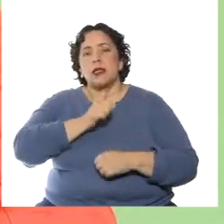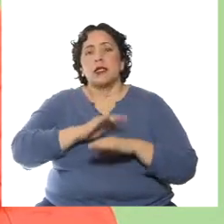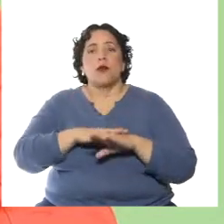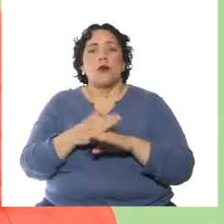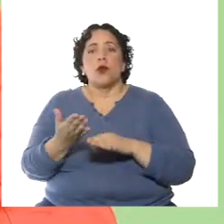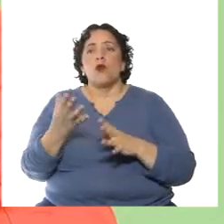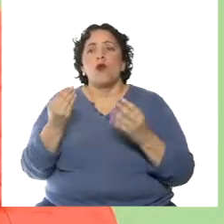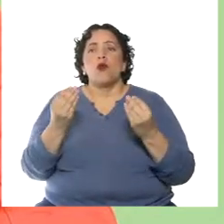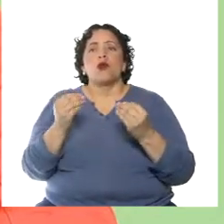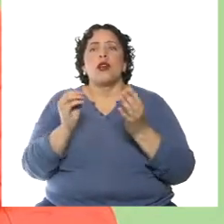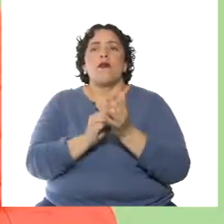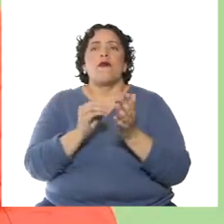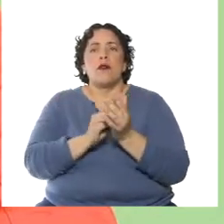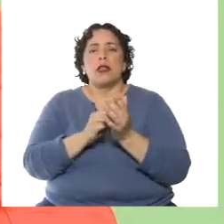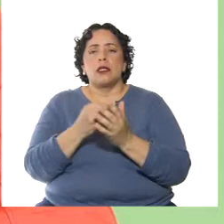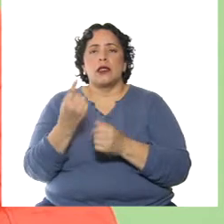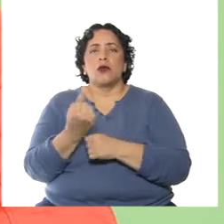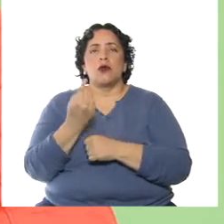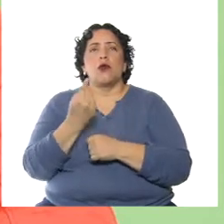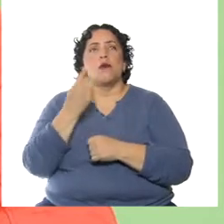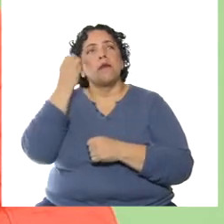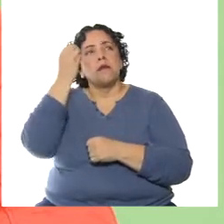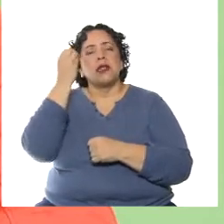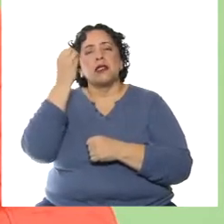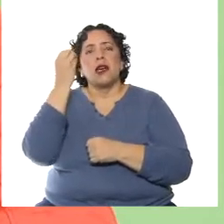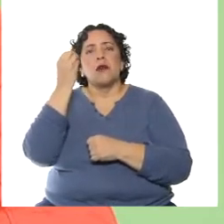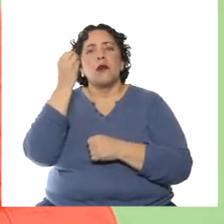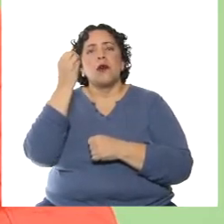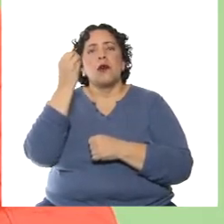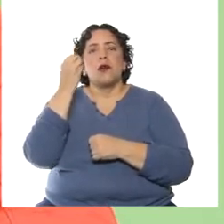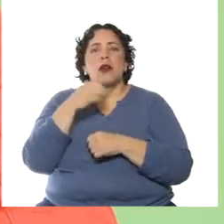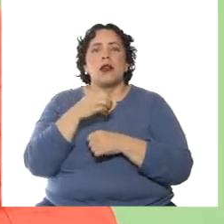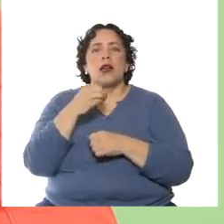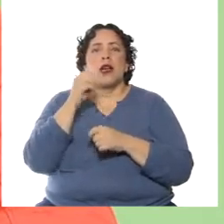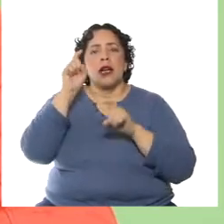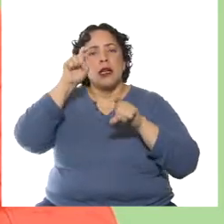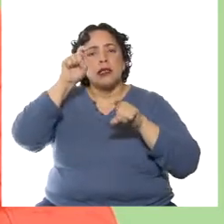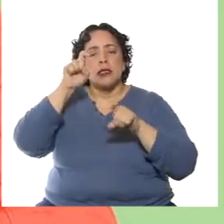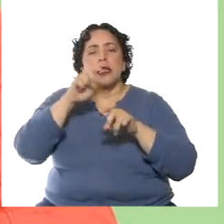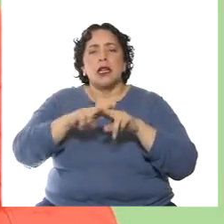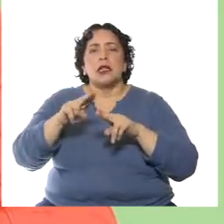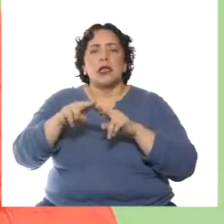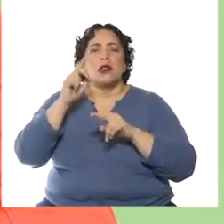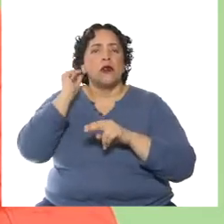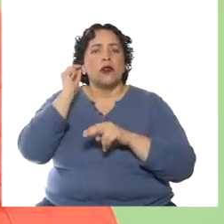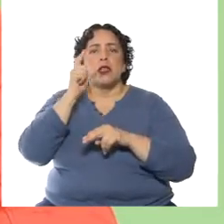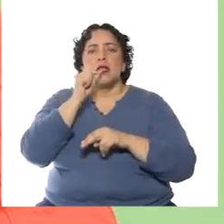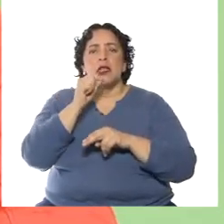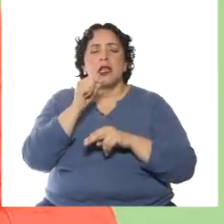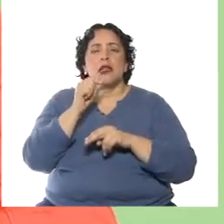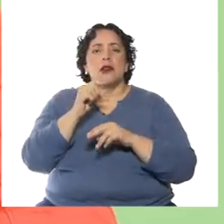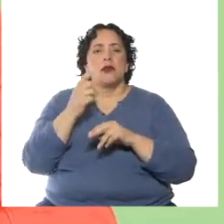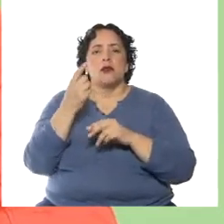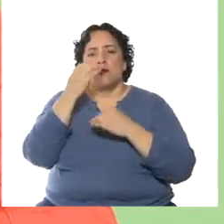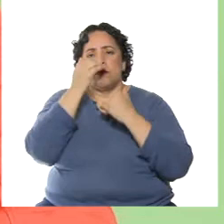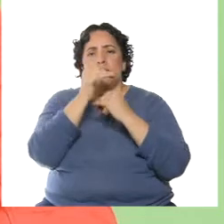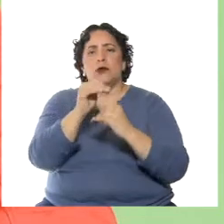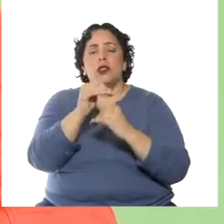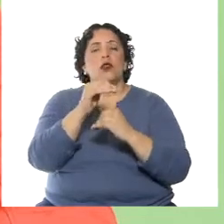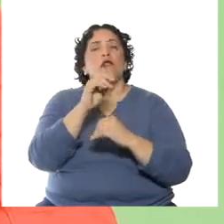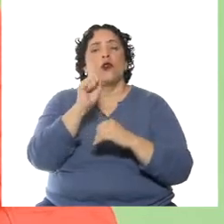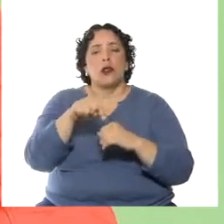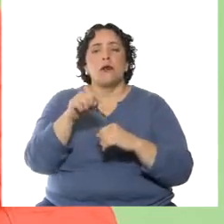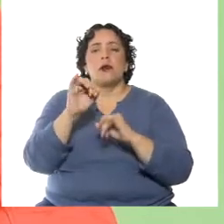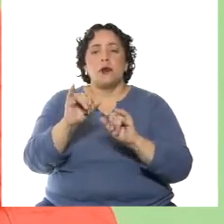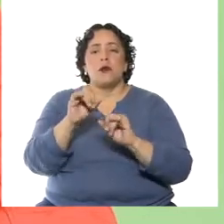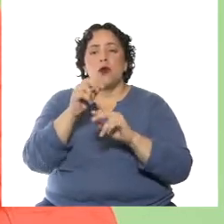Porque muchas veces solamente pensamos que le debemos dar a las niñas y los niños eso. No, también nosotros debemos recibirlo de